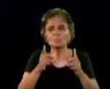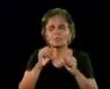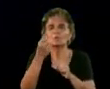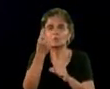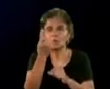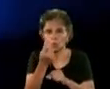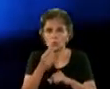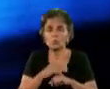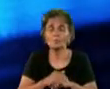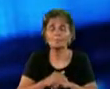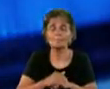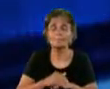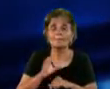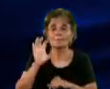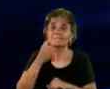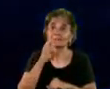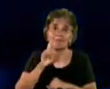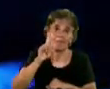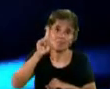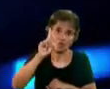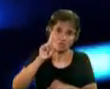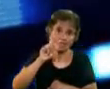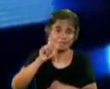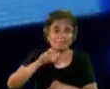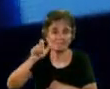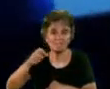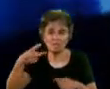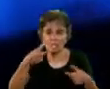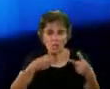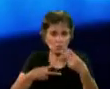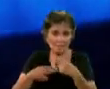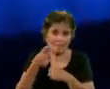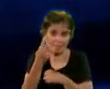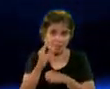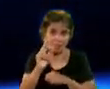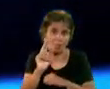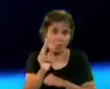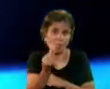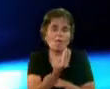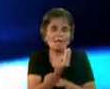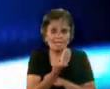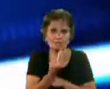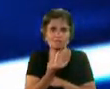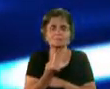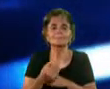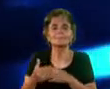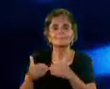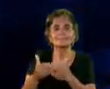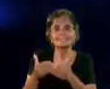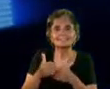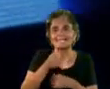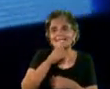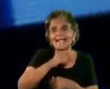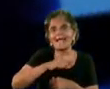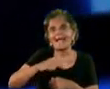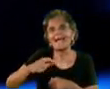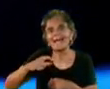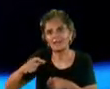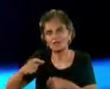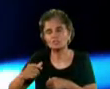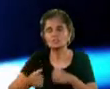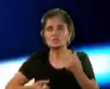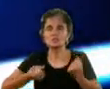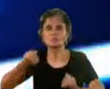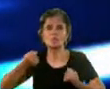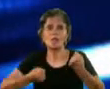1, al norte de la provincia, 2 vecinos de Cortaderas murieron en un choque en cercanías del cruce con el arroyo Benítez. Un Ford